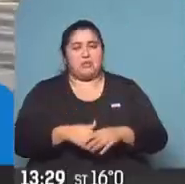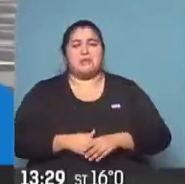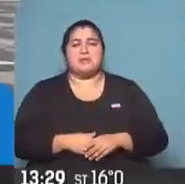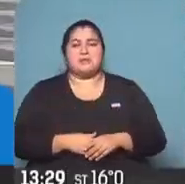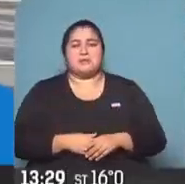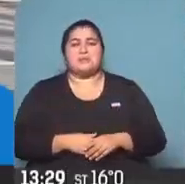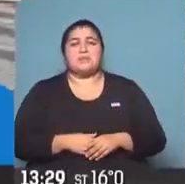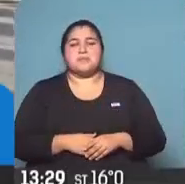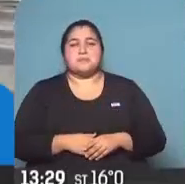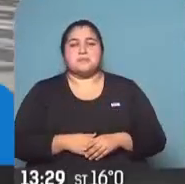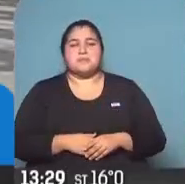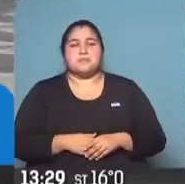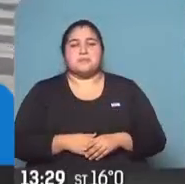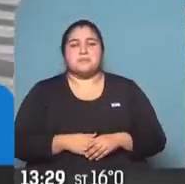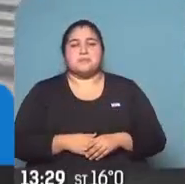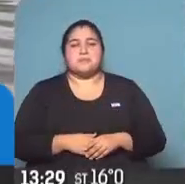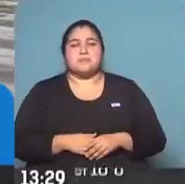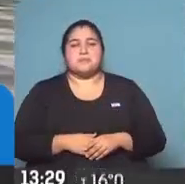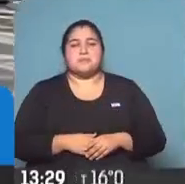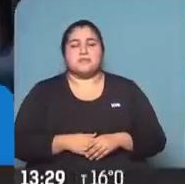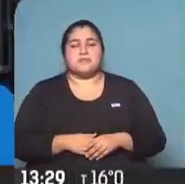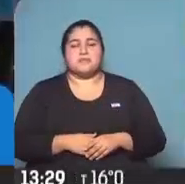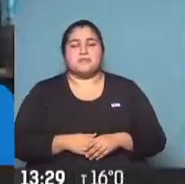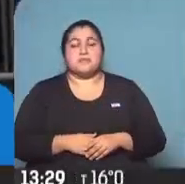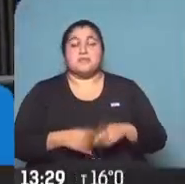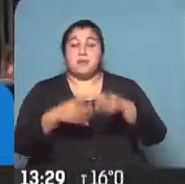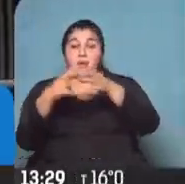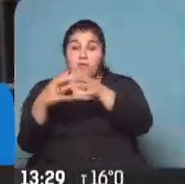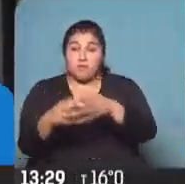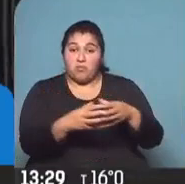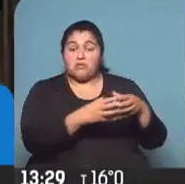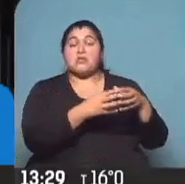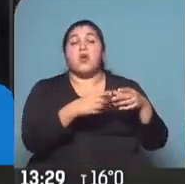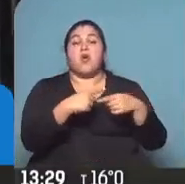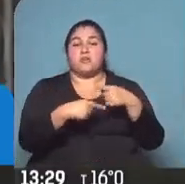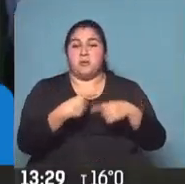de su persona a continuación